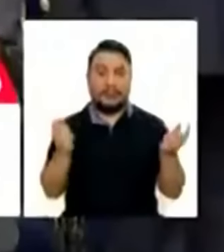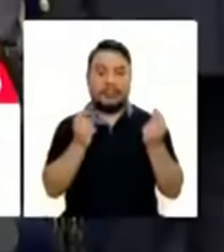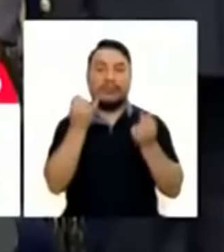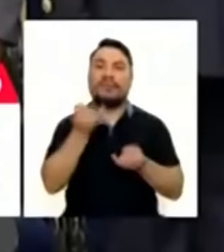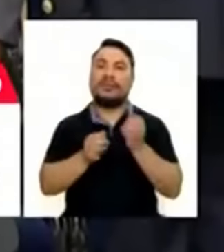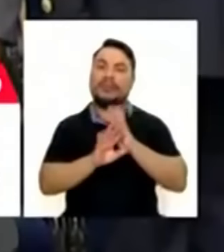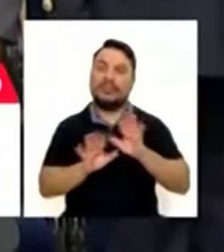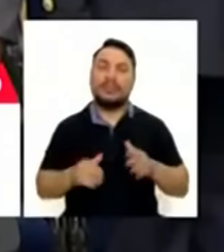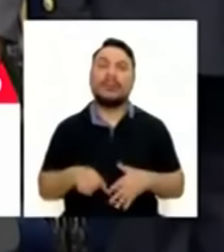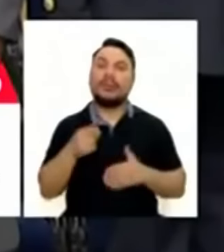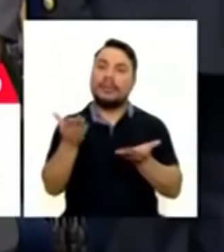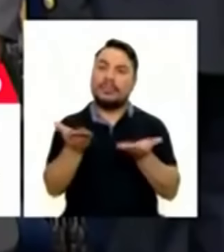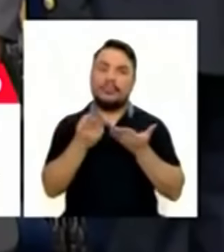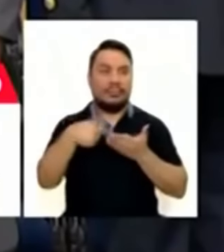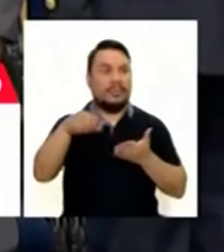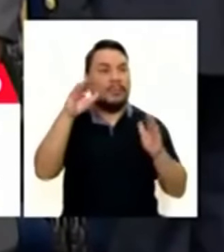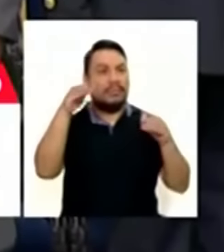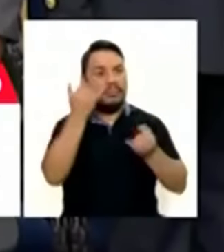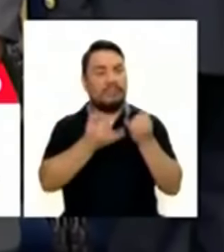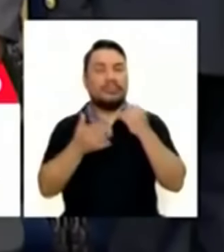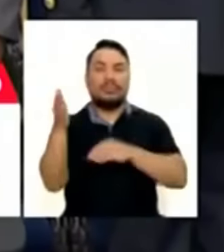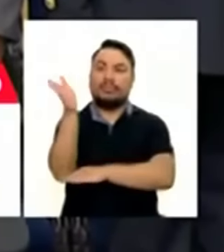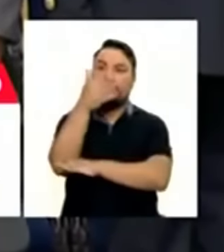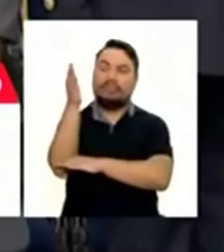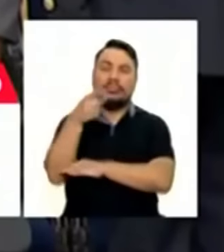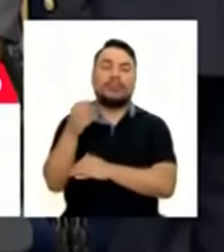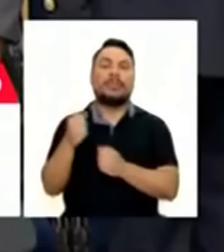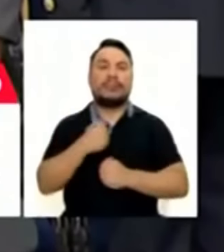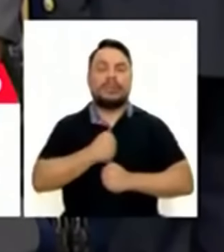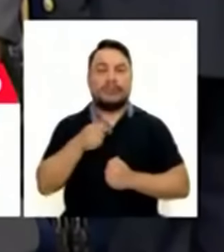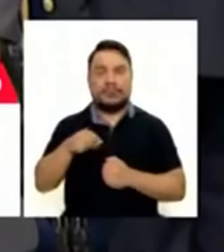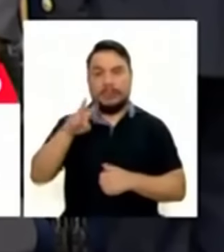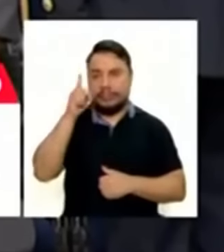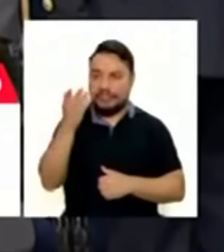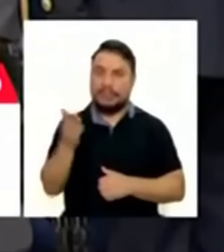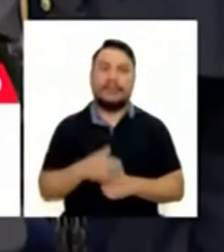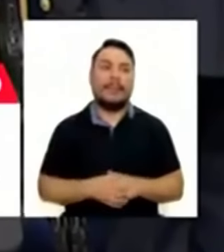terminado. La invito a despedirse de la bandera de guerra de la Escuela de Oficiales.